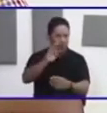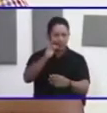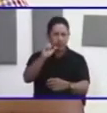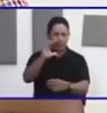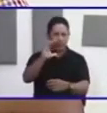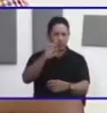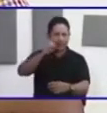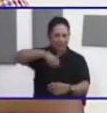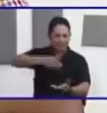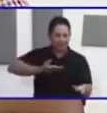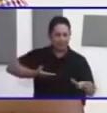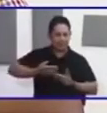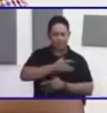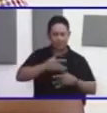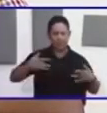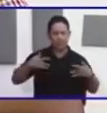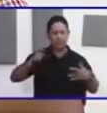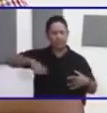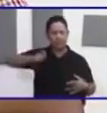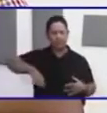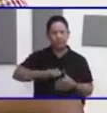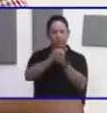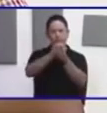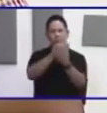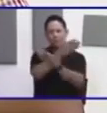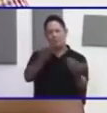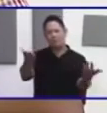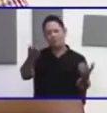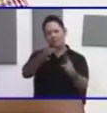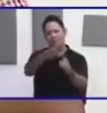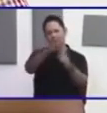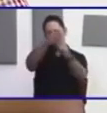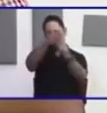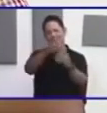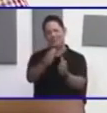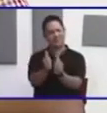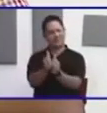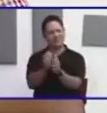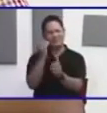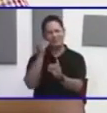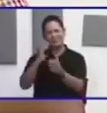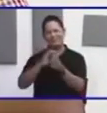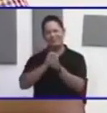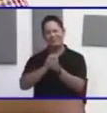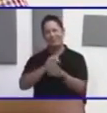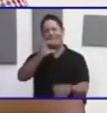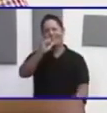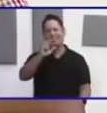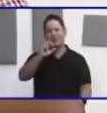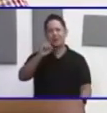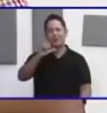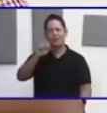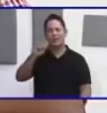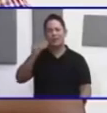salud. Y, señor gobernador, quisiera mandar un saludo especial a la compañera Carolina Castro, que está con su hijo, que